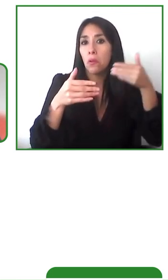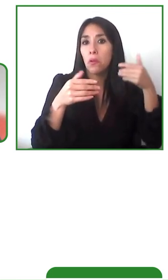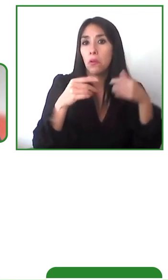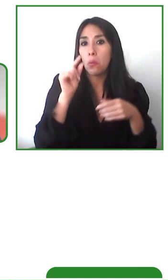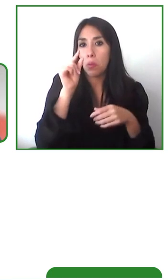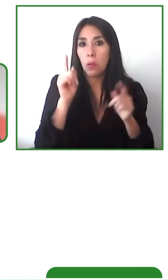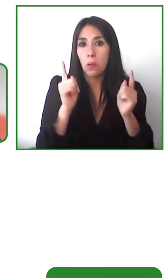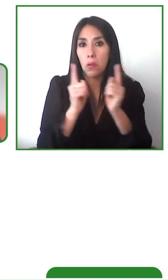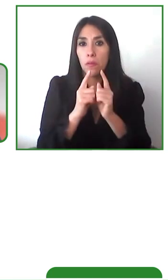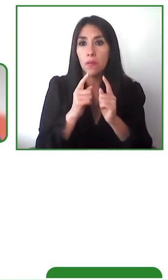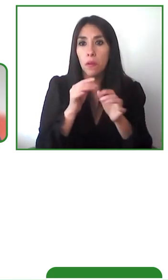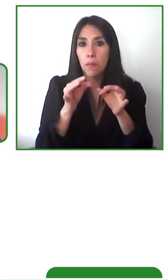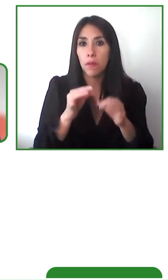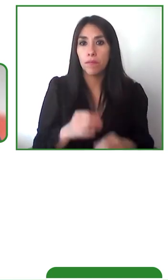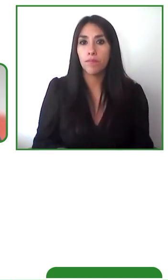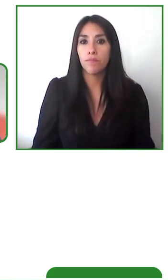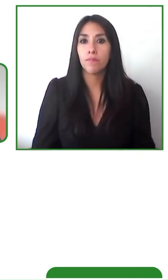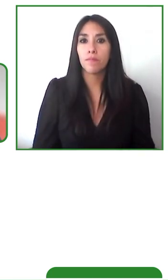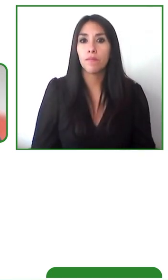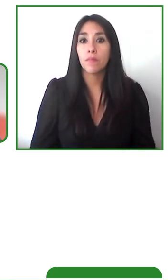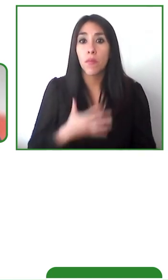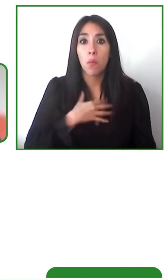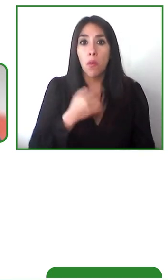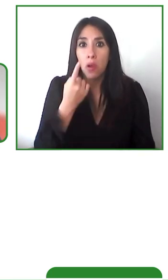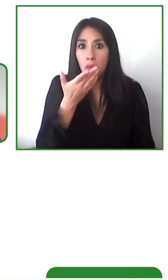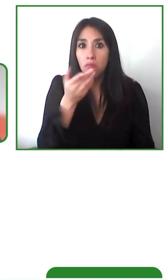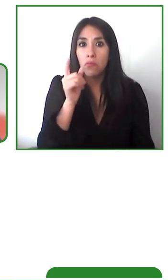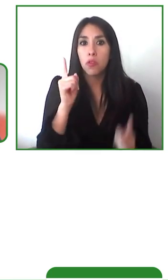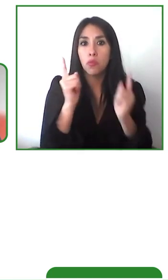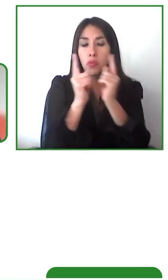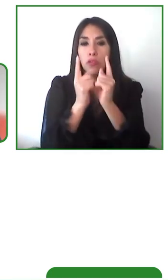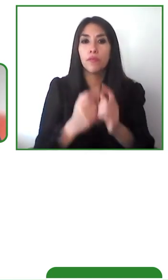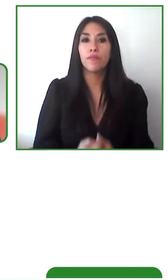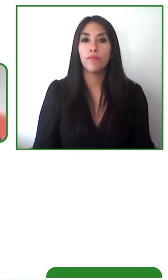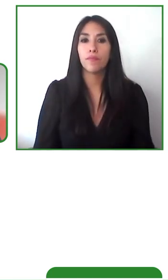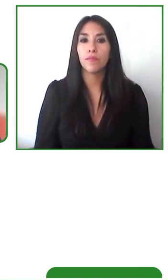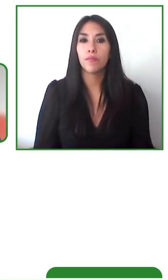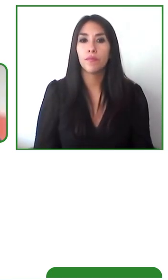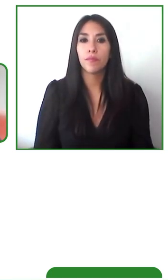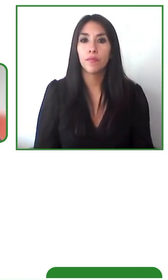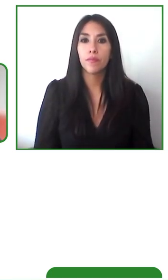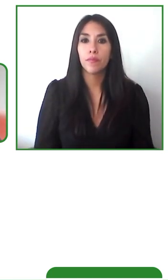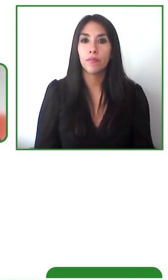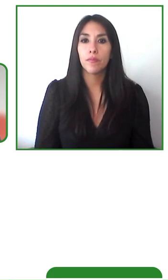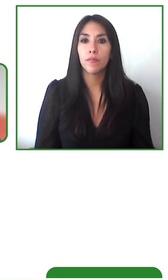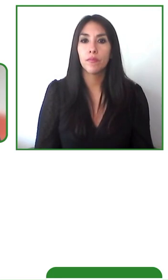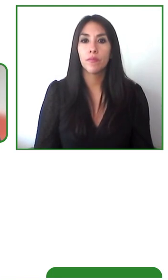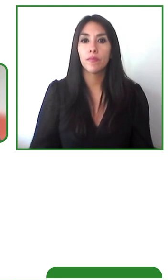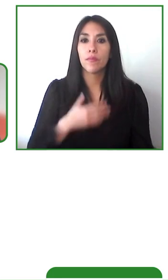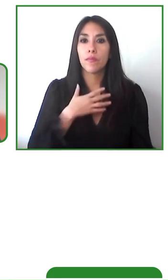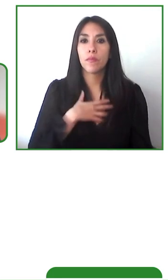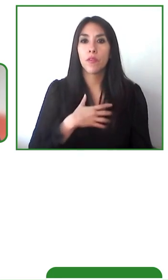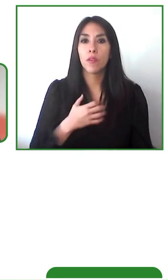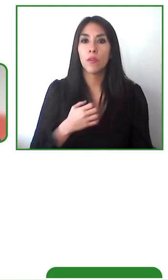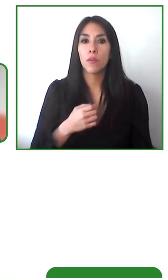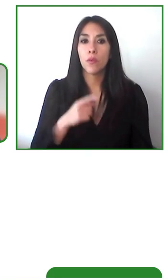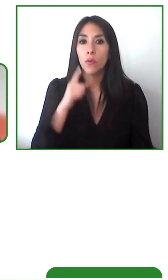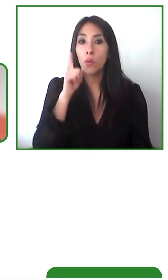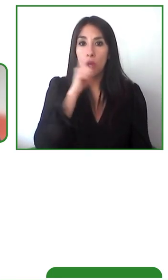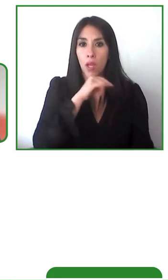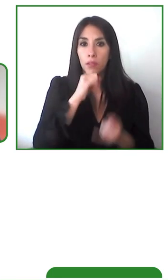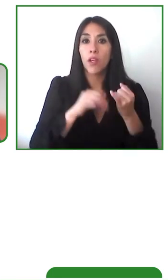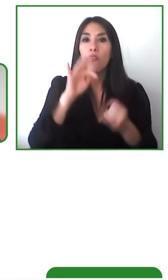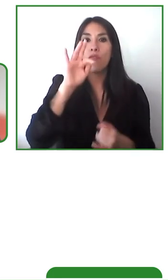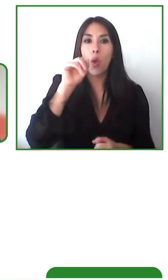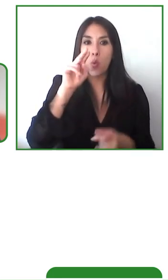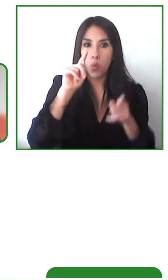Paus, ¿quieres empezar? Sí, gracias. Entonces, bueno, el primer consejo o